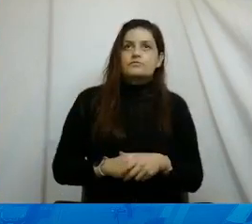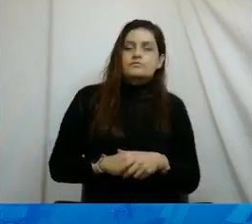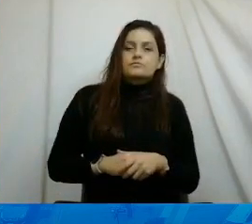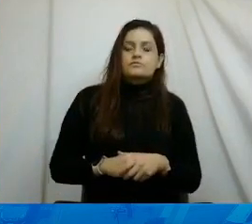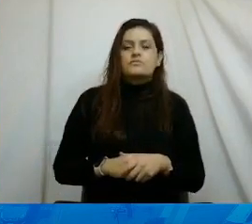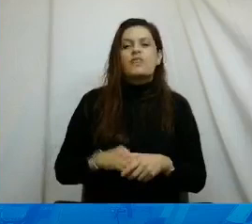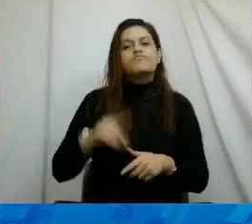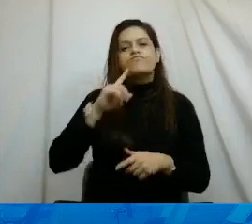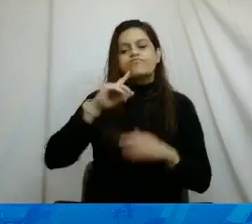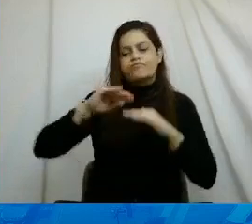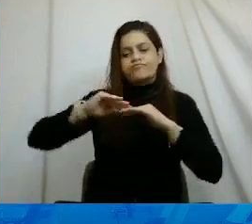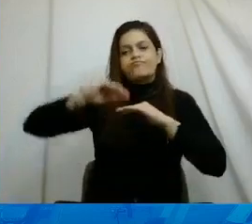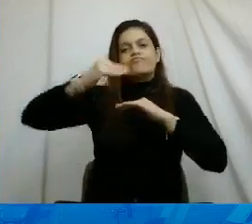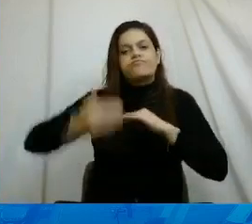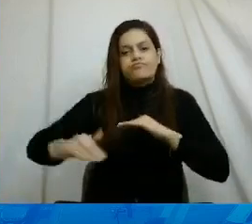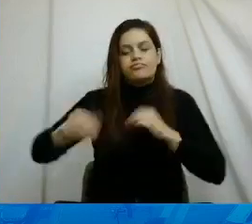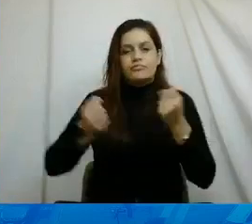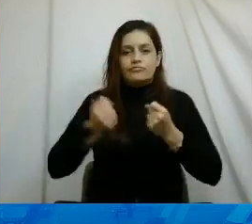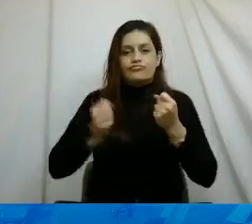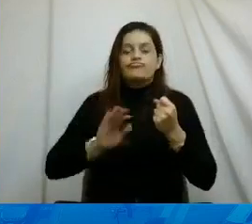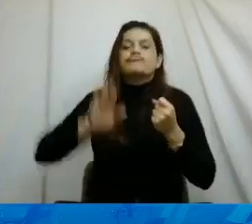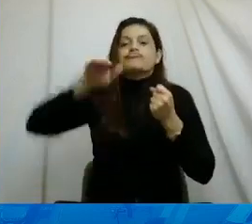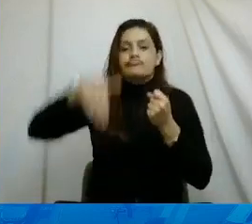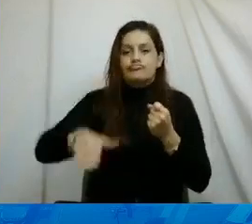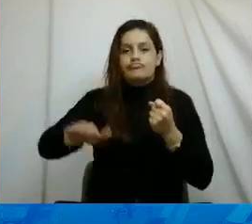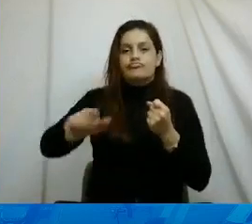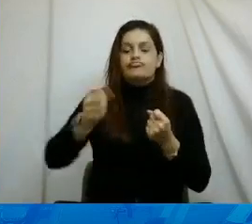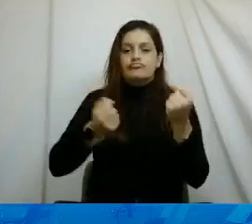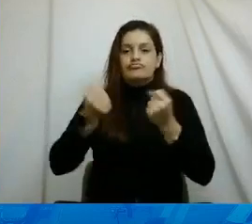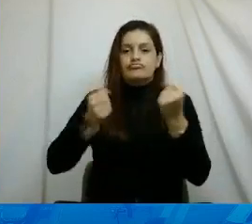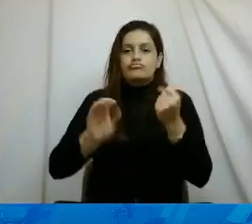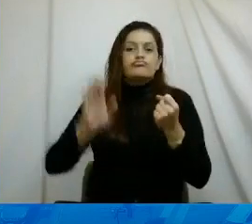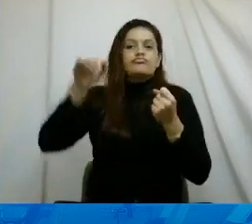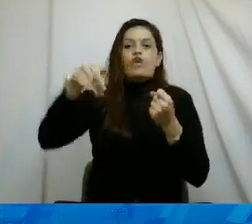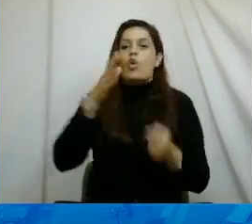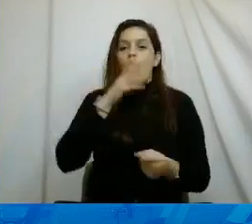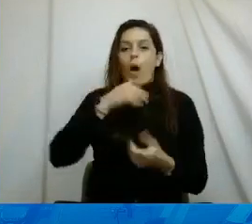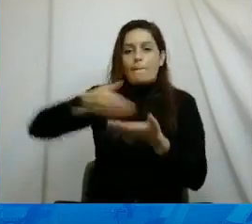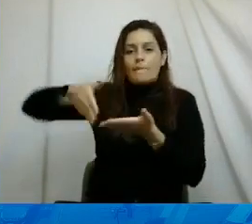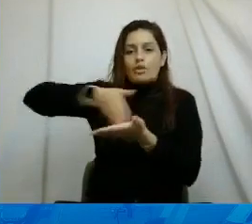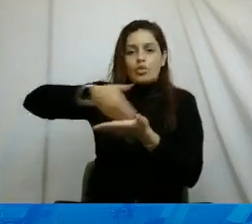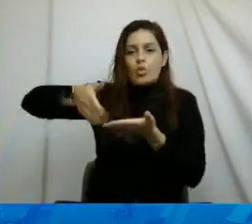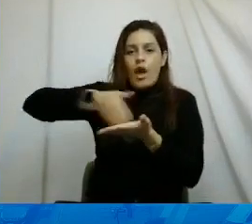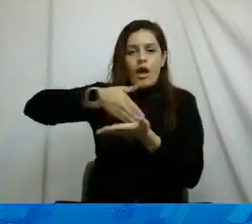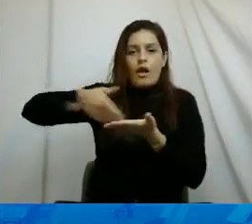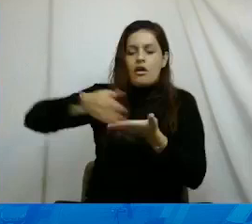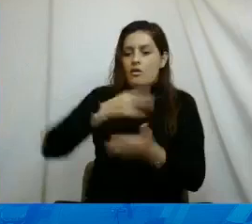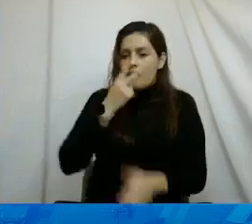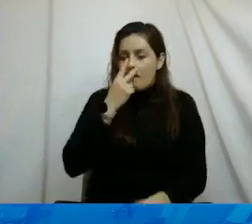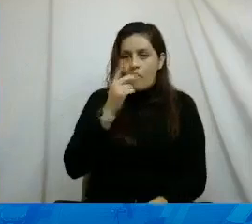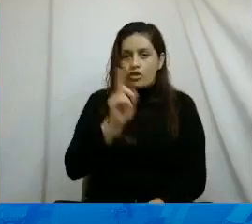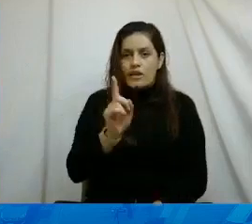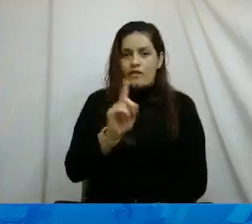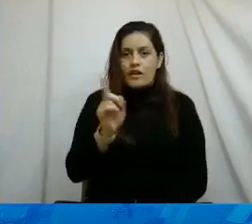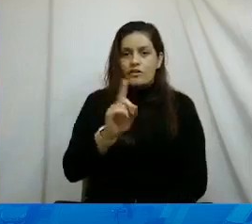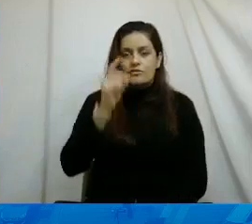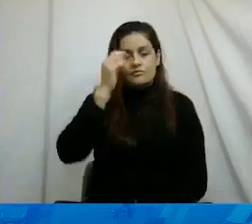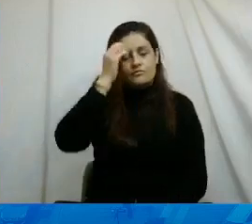los lomos de toro que hay en el sector prácticamente no tienen pintura, no se notan, los vehículos